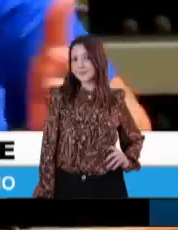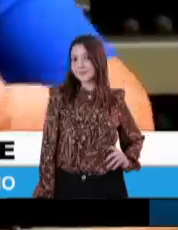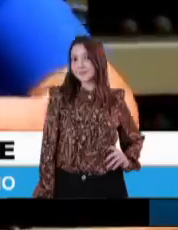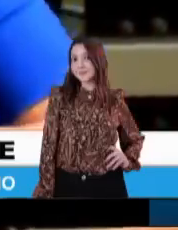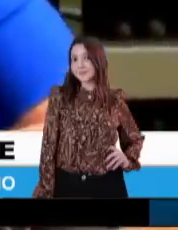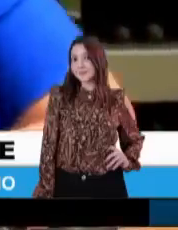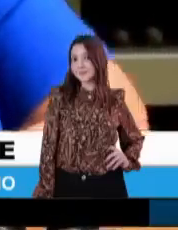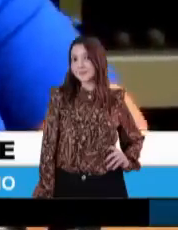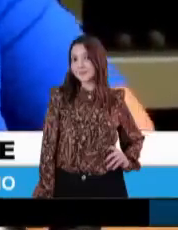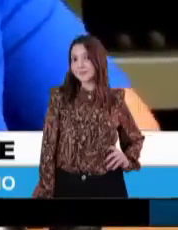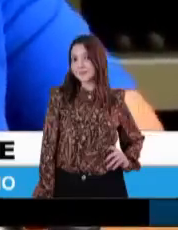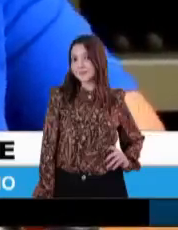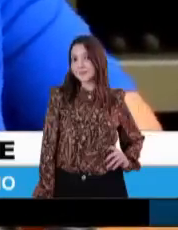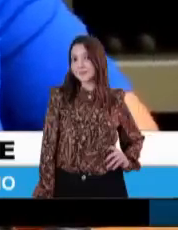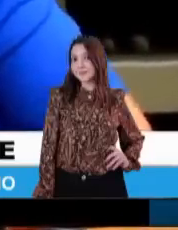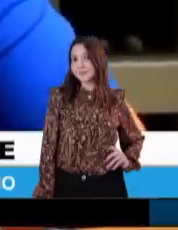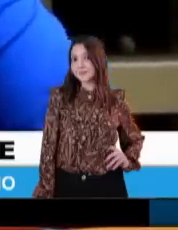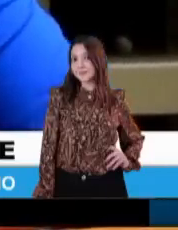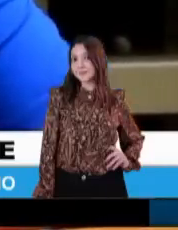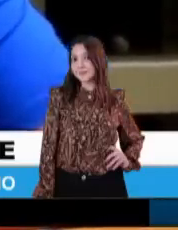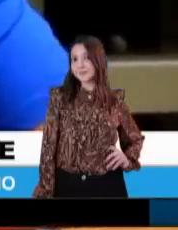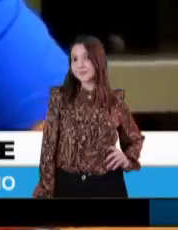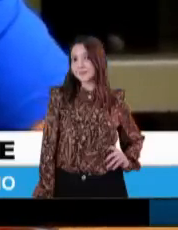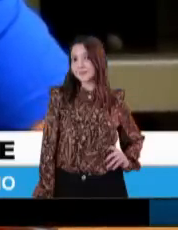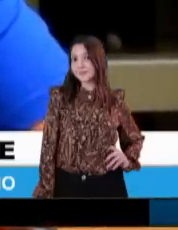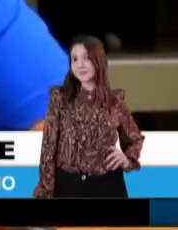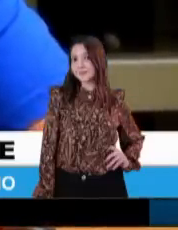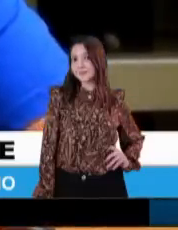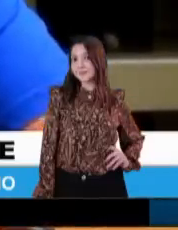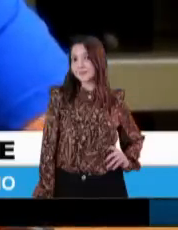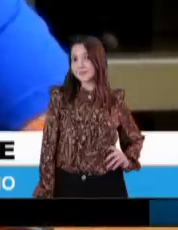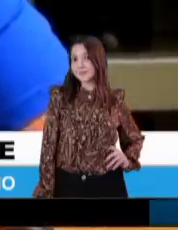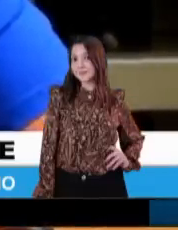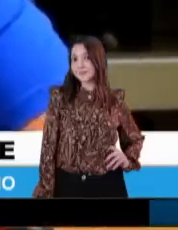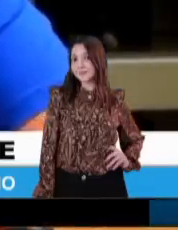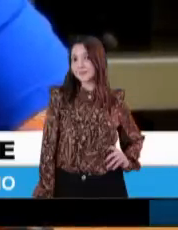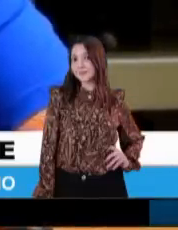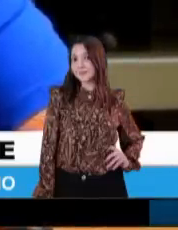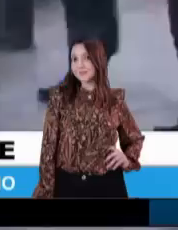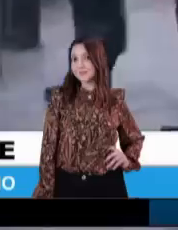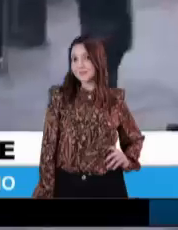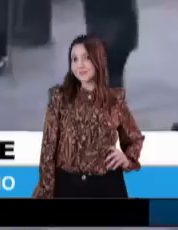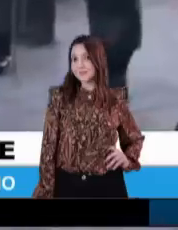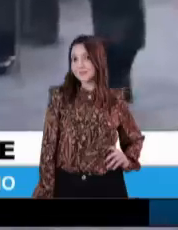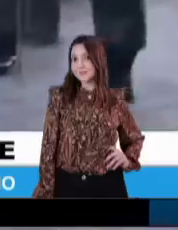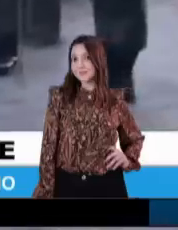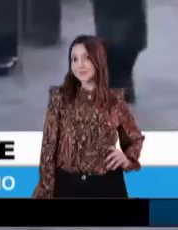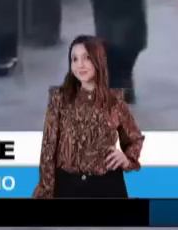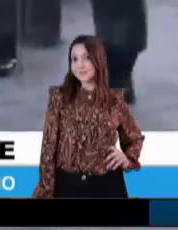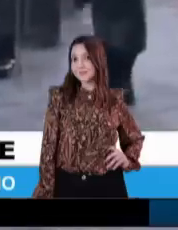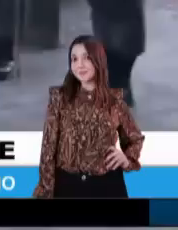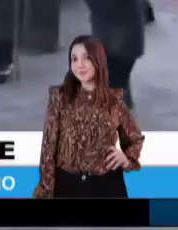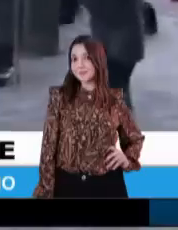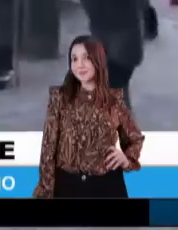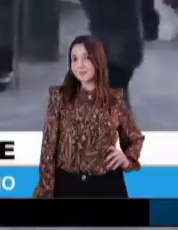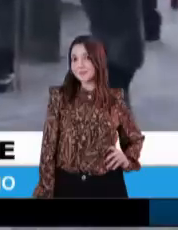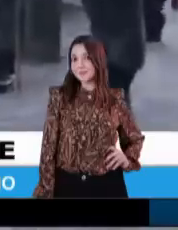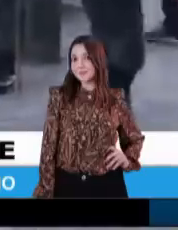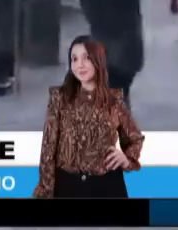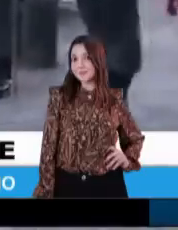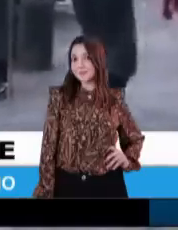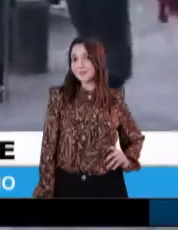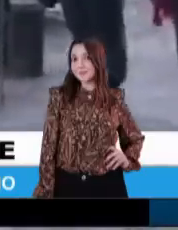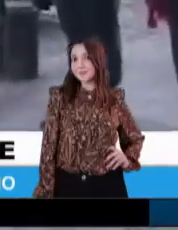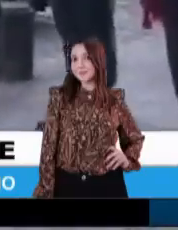esta materia y que en ese sentido se va a solicitar al Ministerio de Defensa darle urgencia a proyectos de ciberseguridad